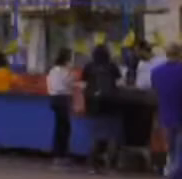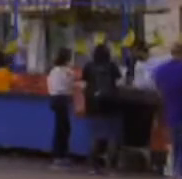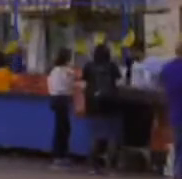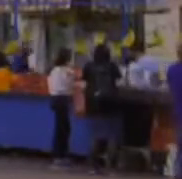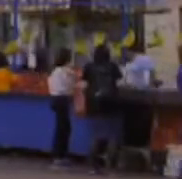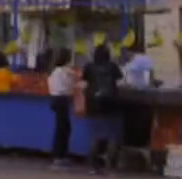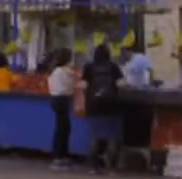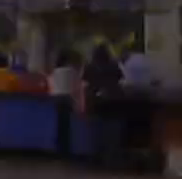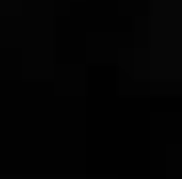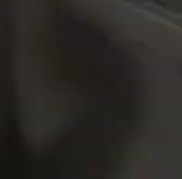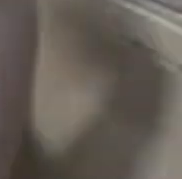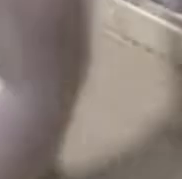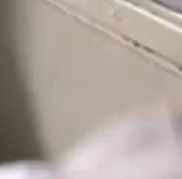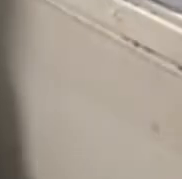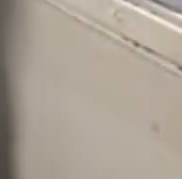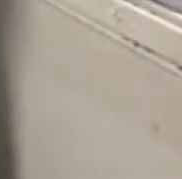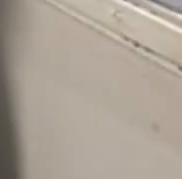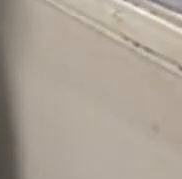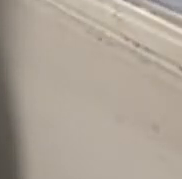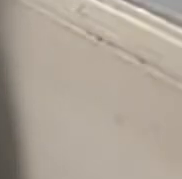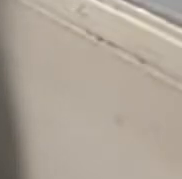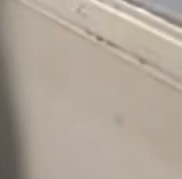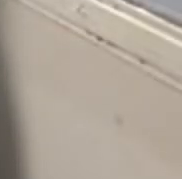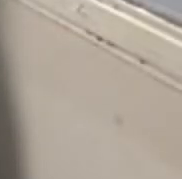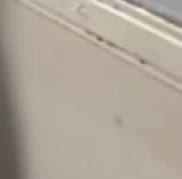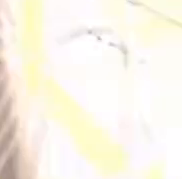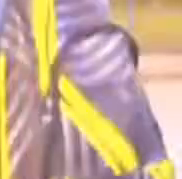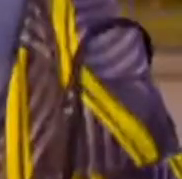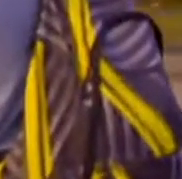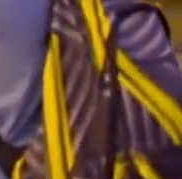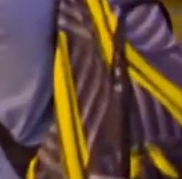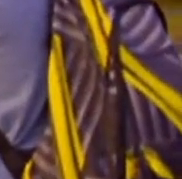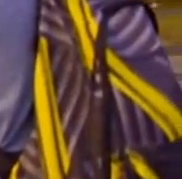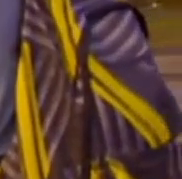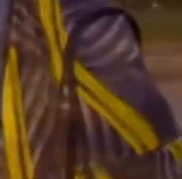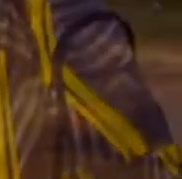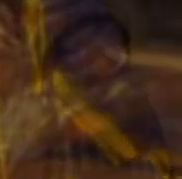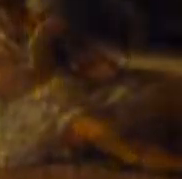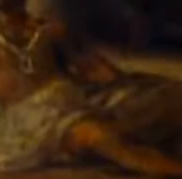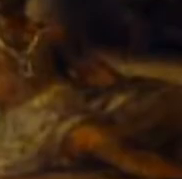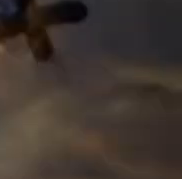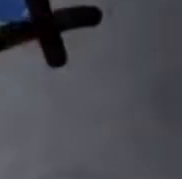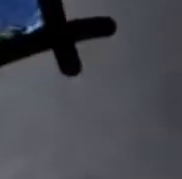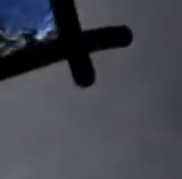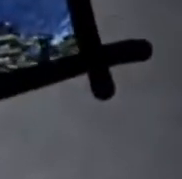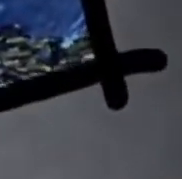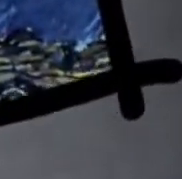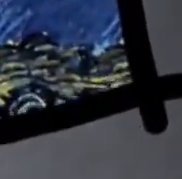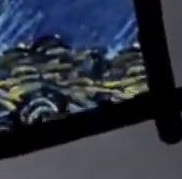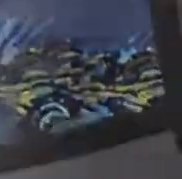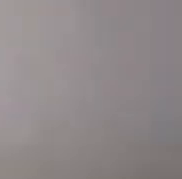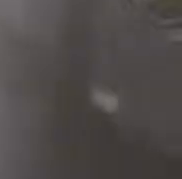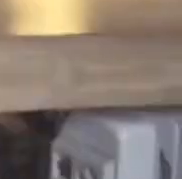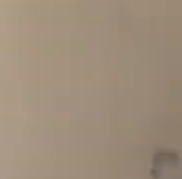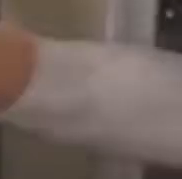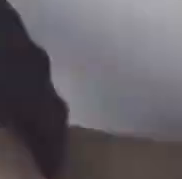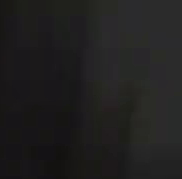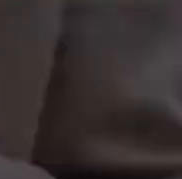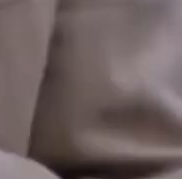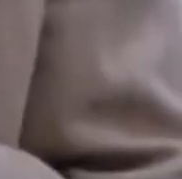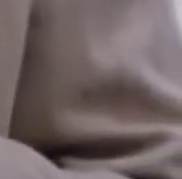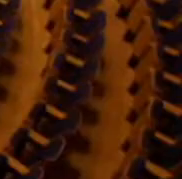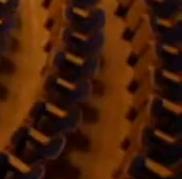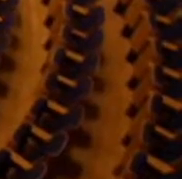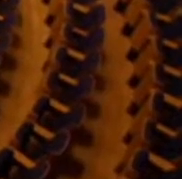Realmente del arte sin la locura. Tu mente se va y no sabe realmente cuándo volverás, ¿no? Muchos artistas han sacado partido de ella para